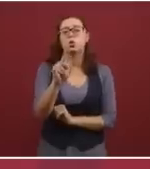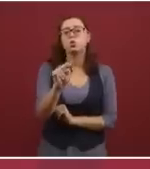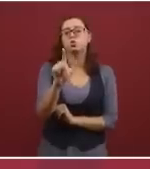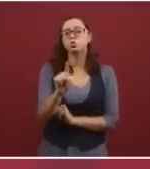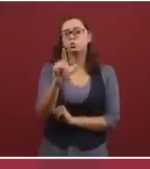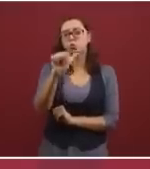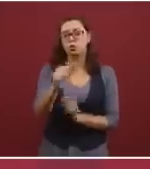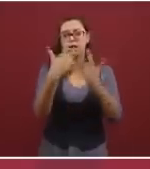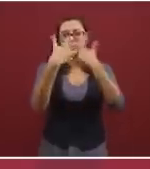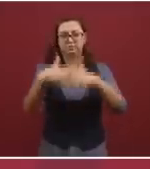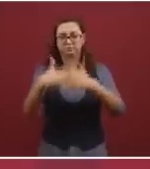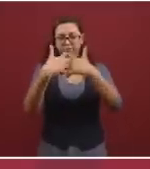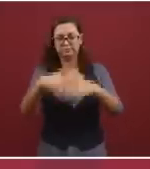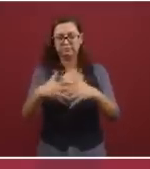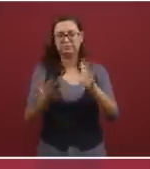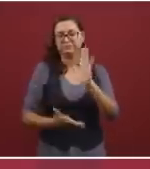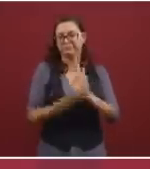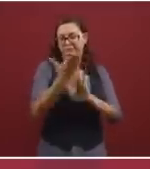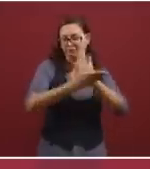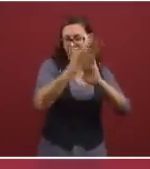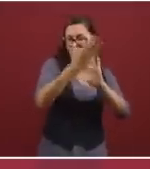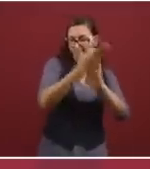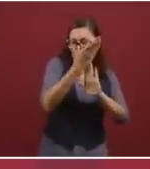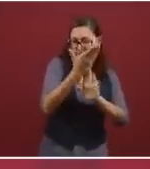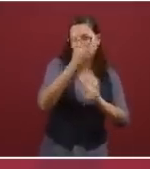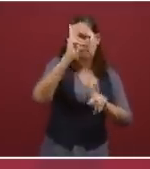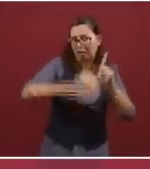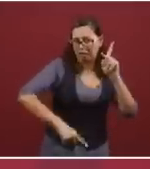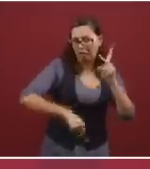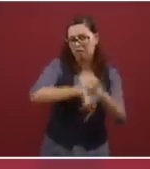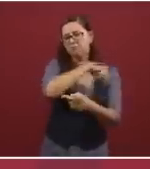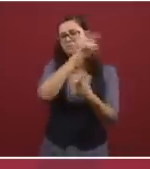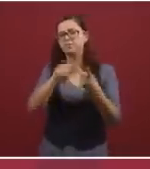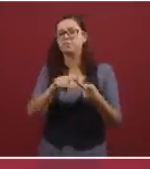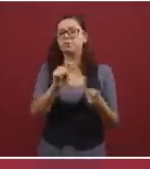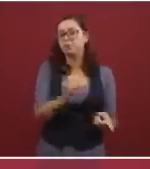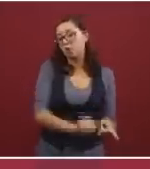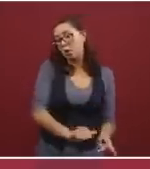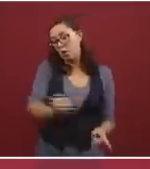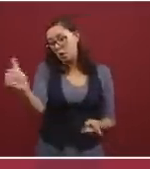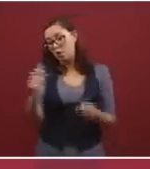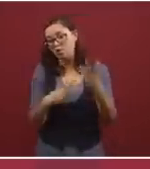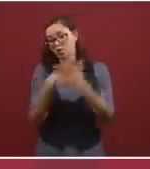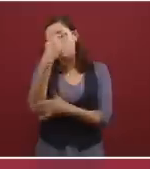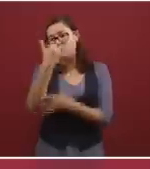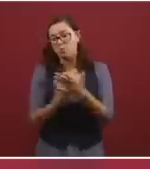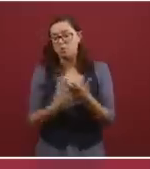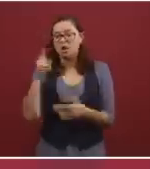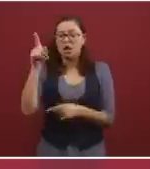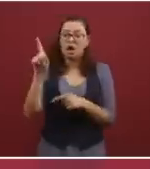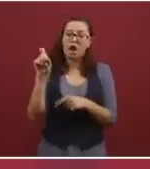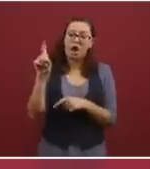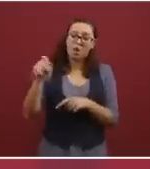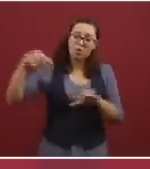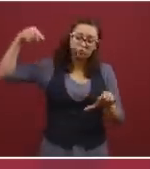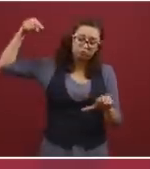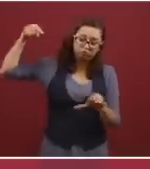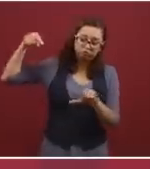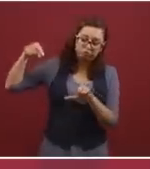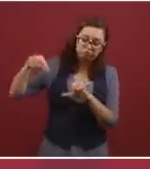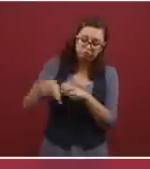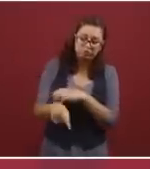de el proyecto de extraer gas en un yacimiento de aguas profundas,